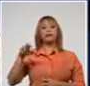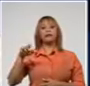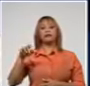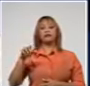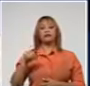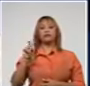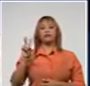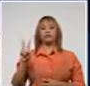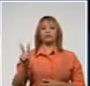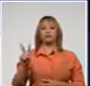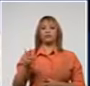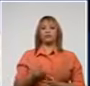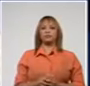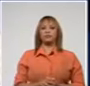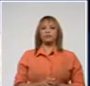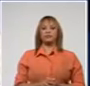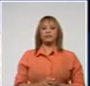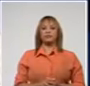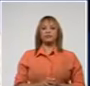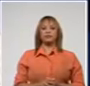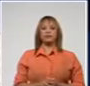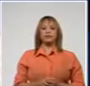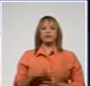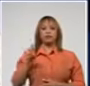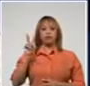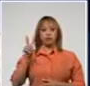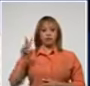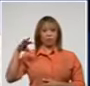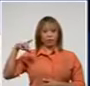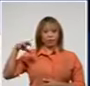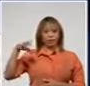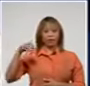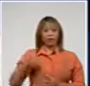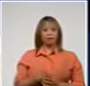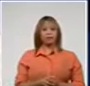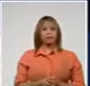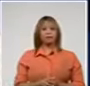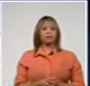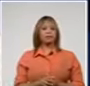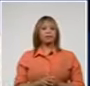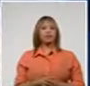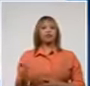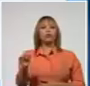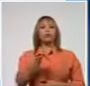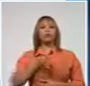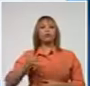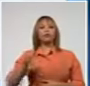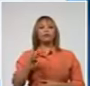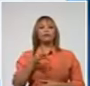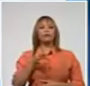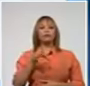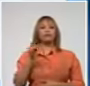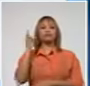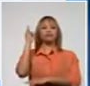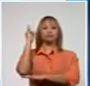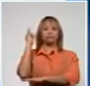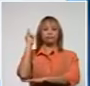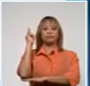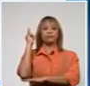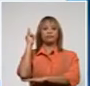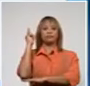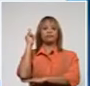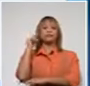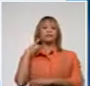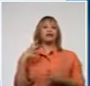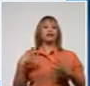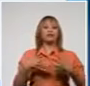2. Los 2 casos de Pinar del Río pertenecen al municipio La Palma, relacionados